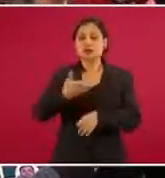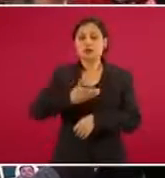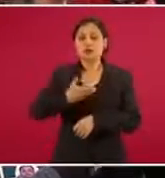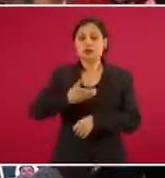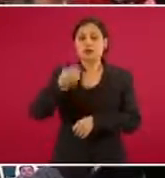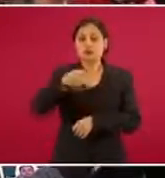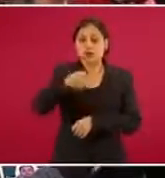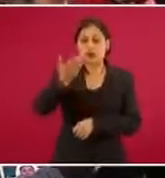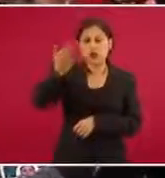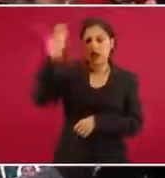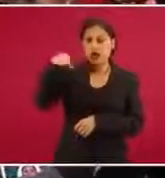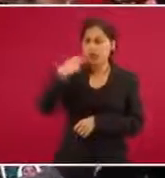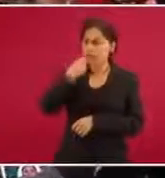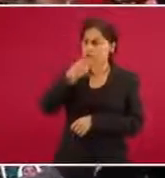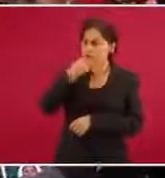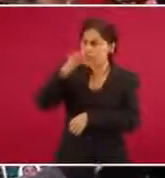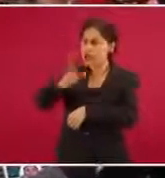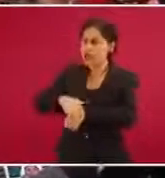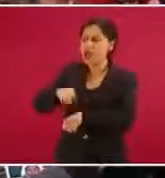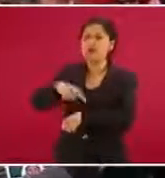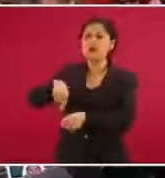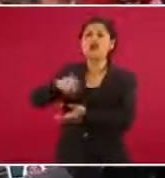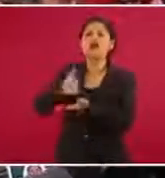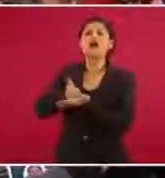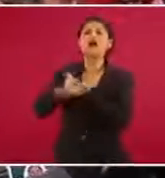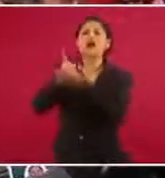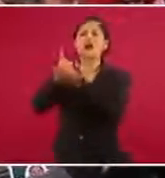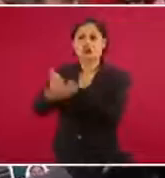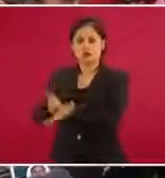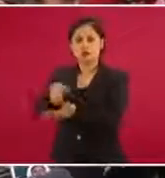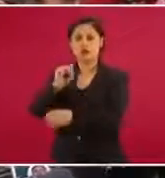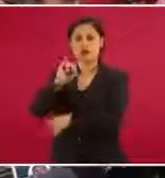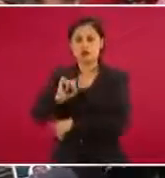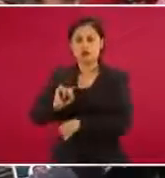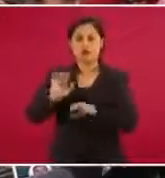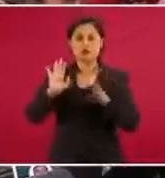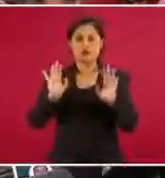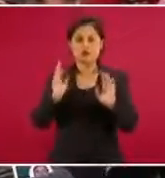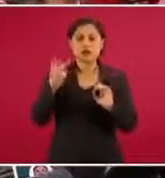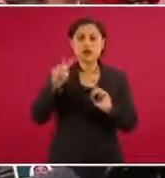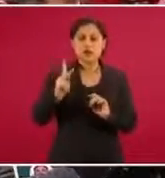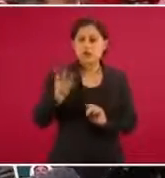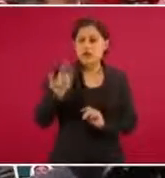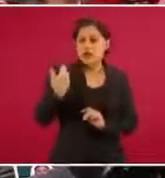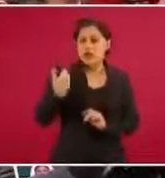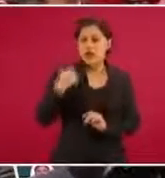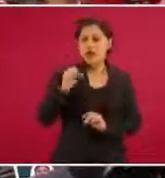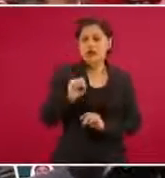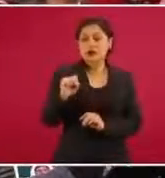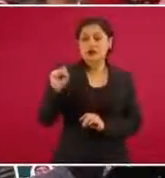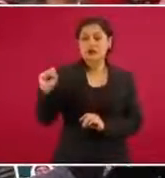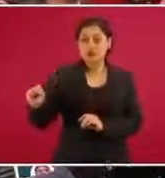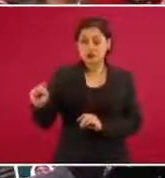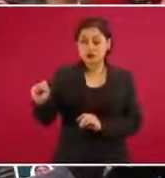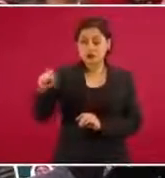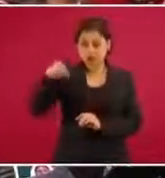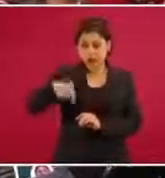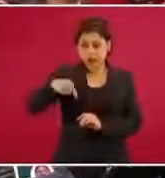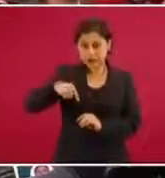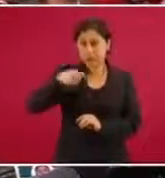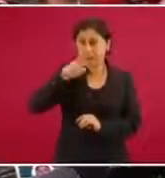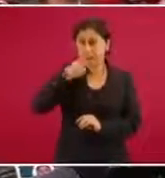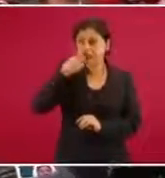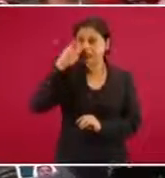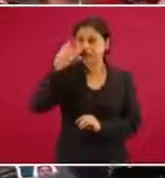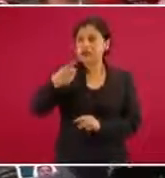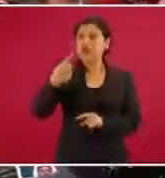apoyar pero también es unos días aquí una una pregunta del subsecretario de salud que decía a los compañeros reporteros quienes